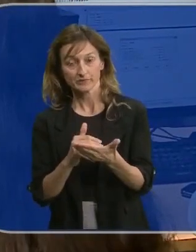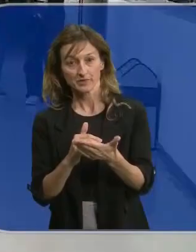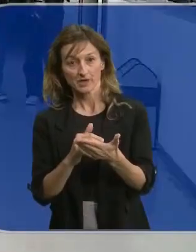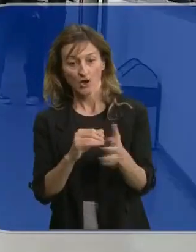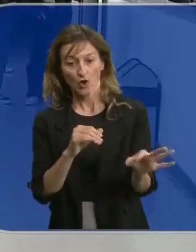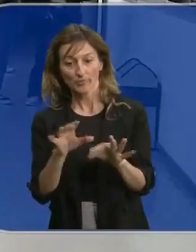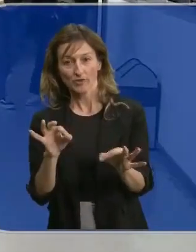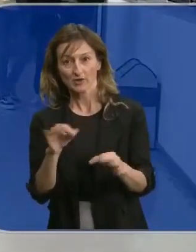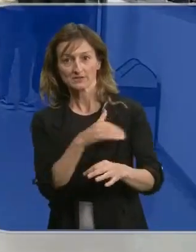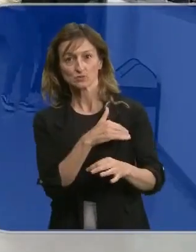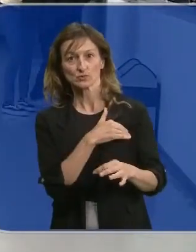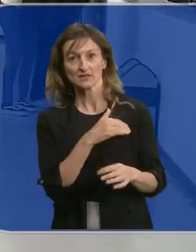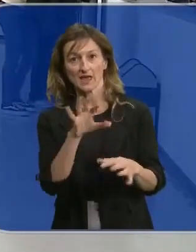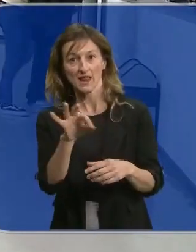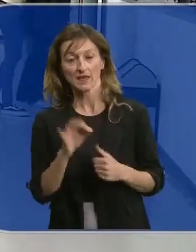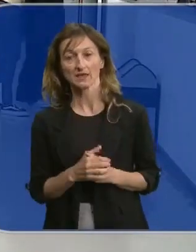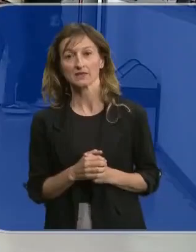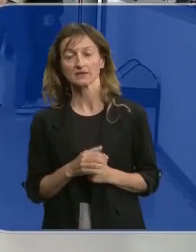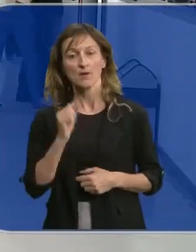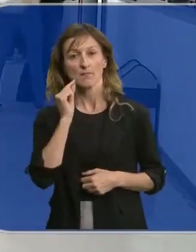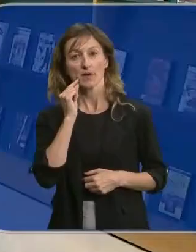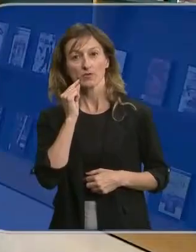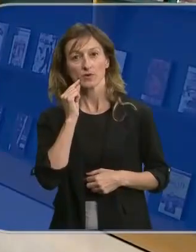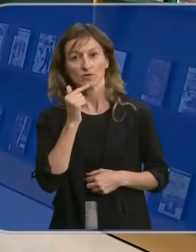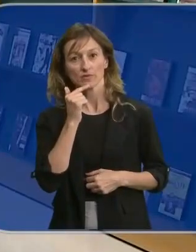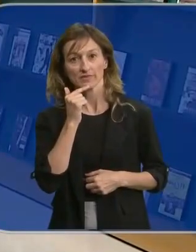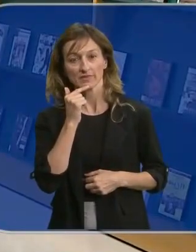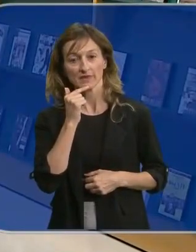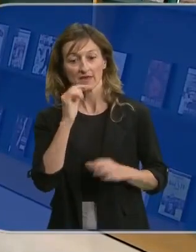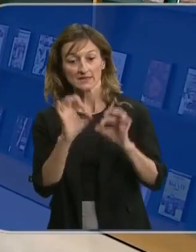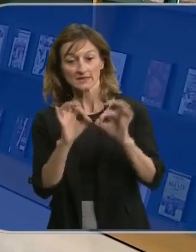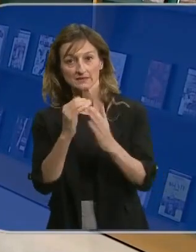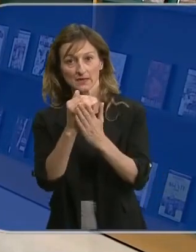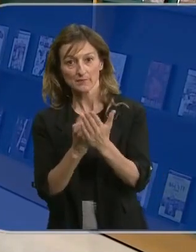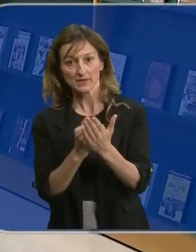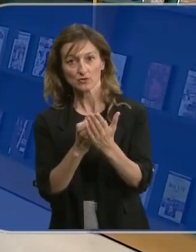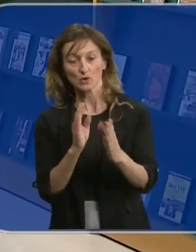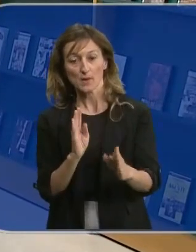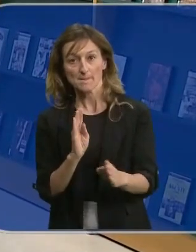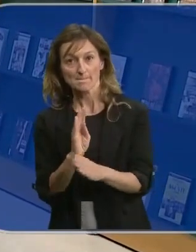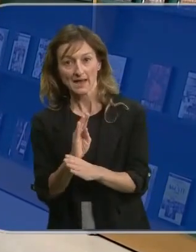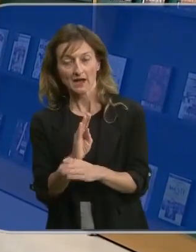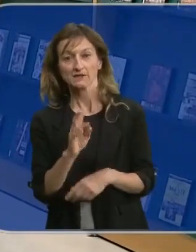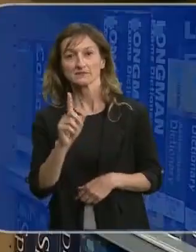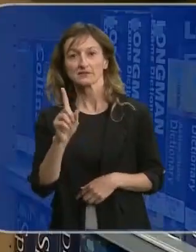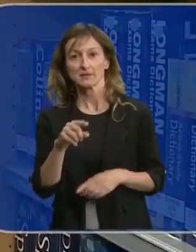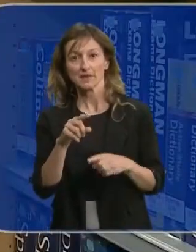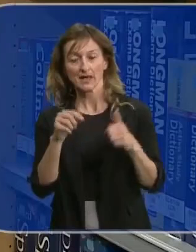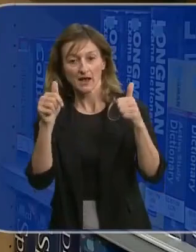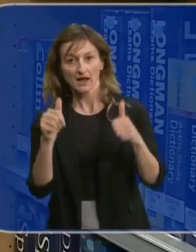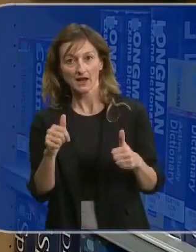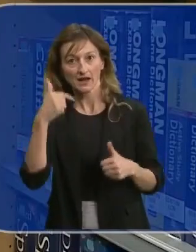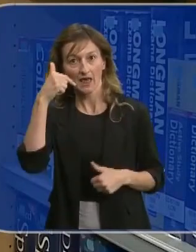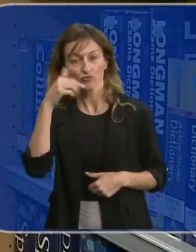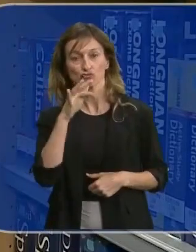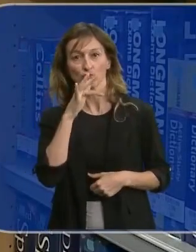principales opciones de los estudiantes dice mañueco que por la reducción de tasas las nuevas becas y también los nuevos grados